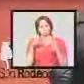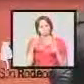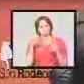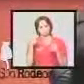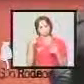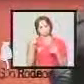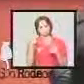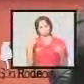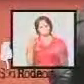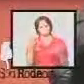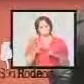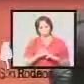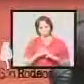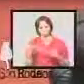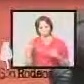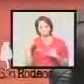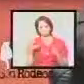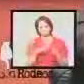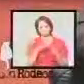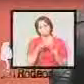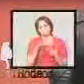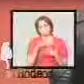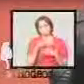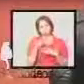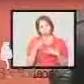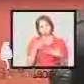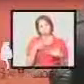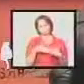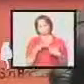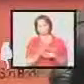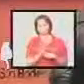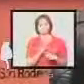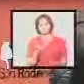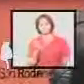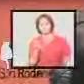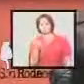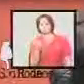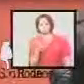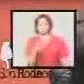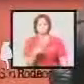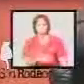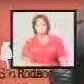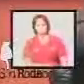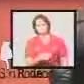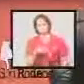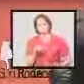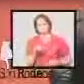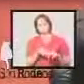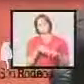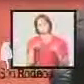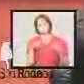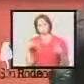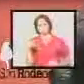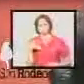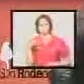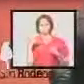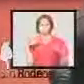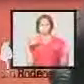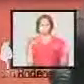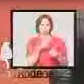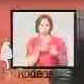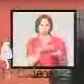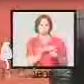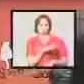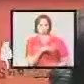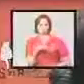salario... Millón de colones. ¿Verdad? Por un millón de colones en el banco se paga aproximadamente, dependiendo de la línea de crédito, pero en una línea de crédito normal...